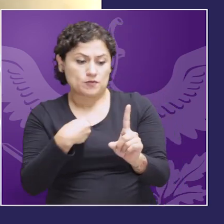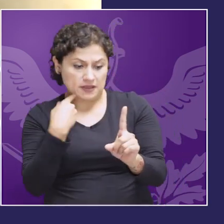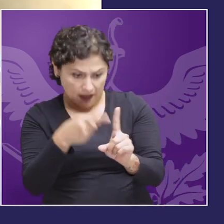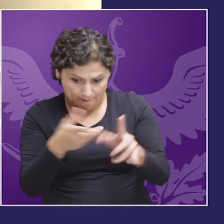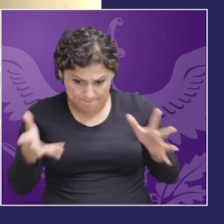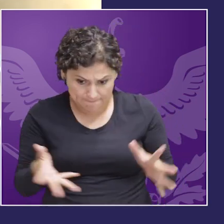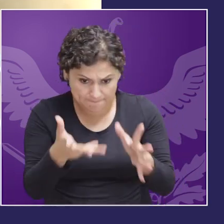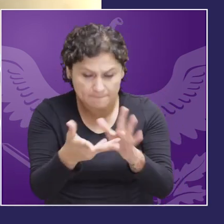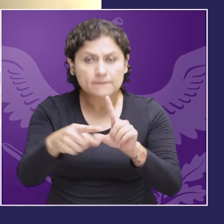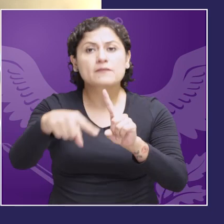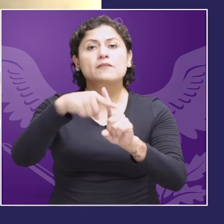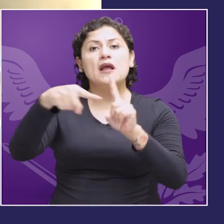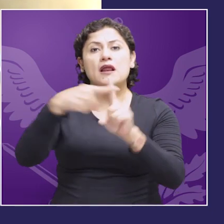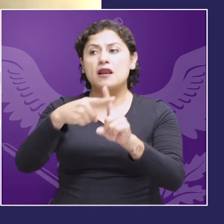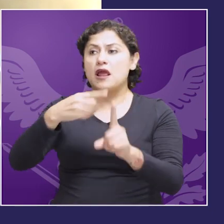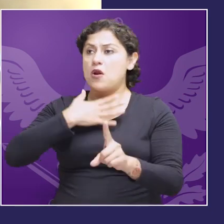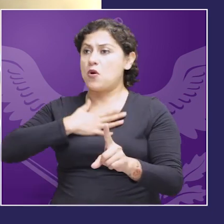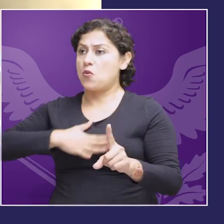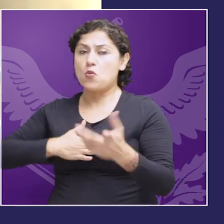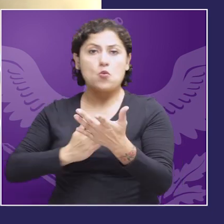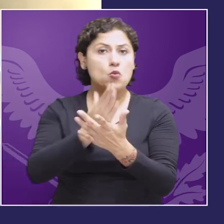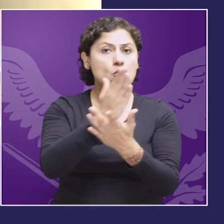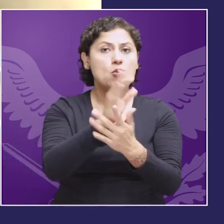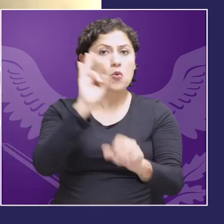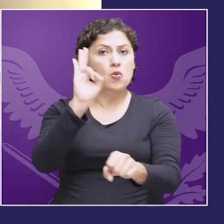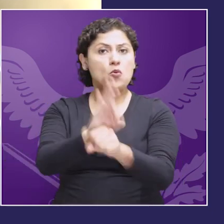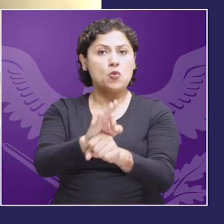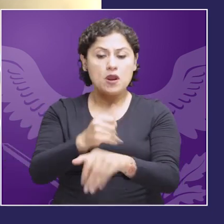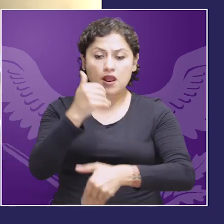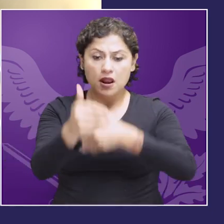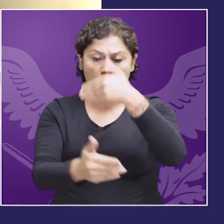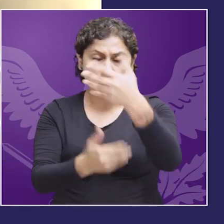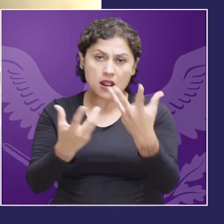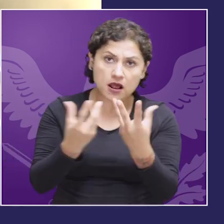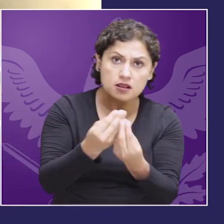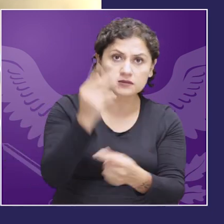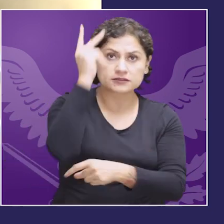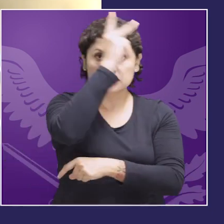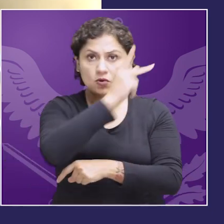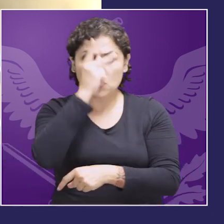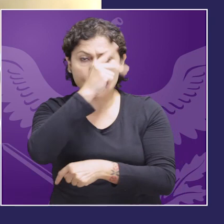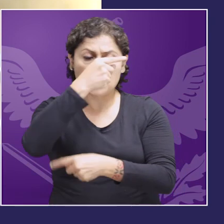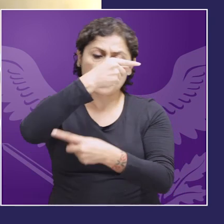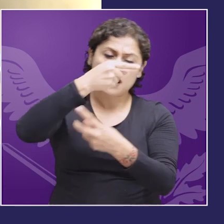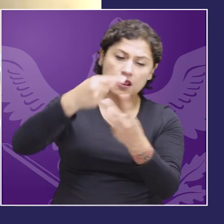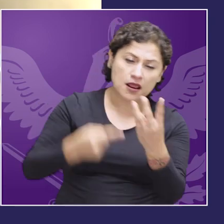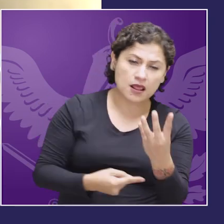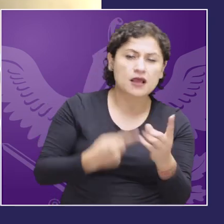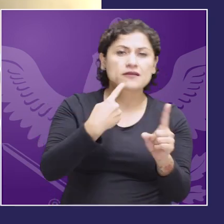vida contaba y de que accesó la justicia y que tuvo respuestas, y de procesos psicológicos de